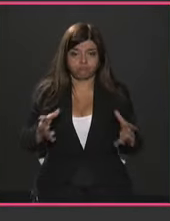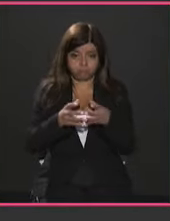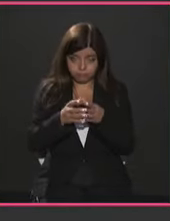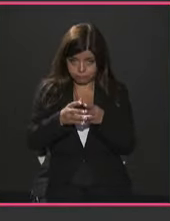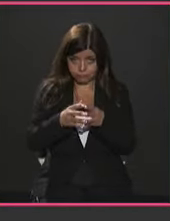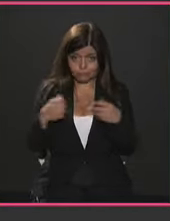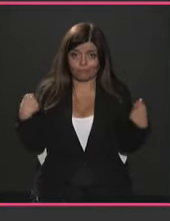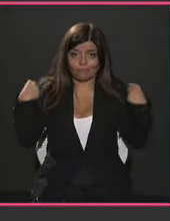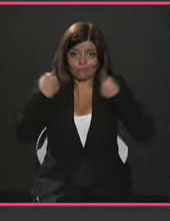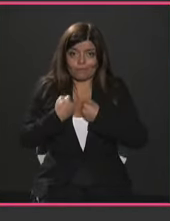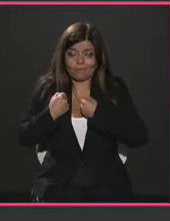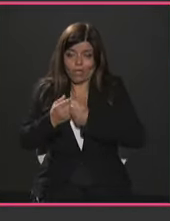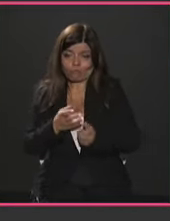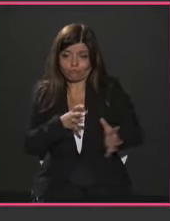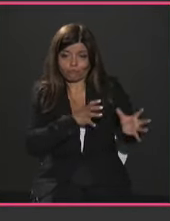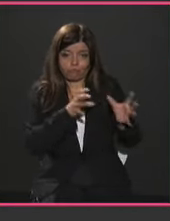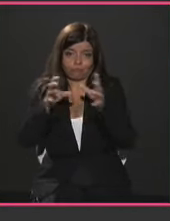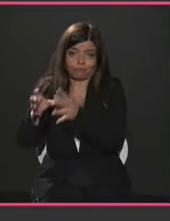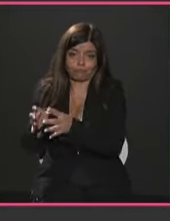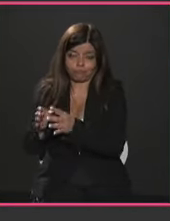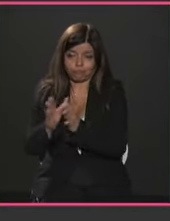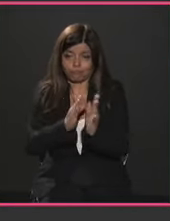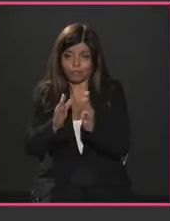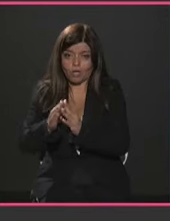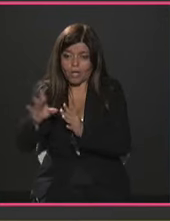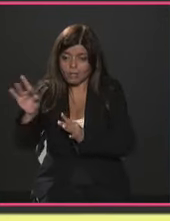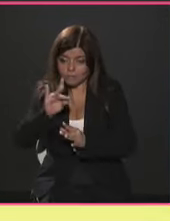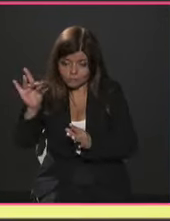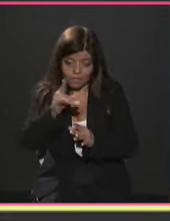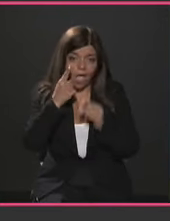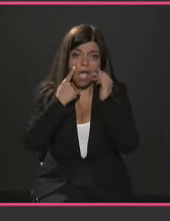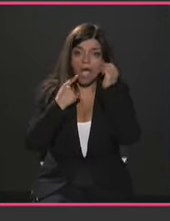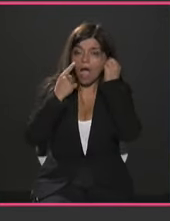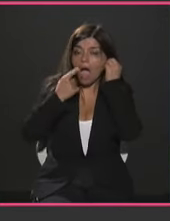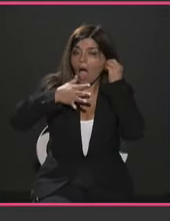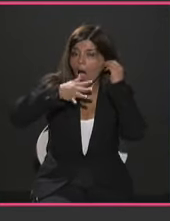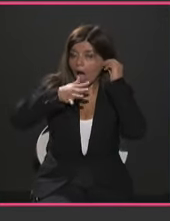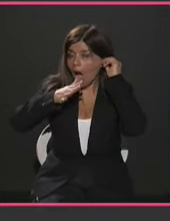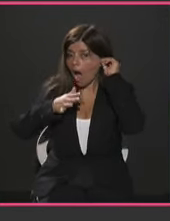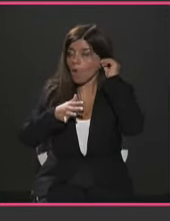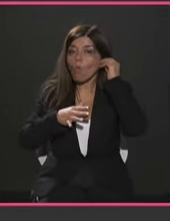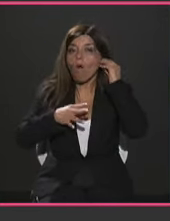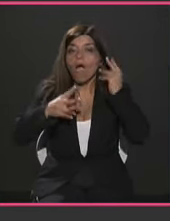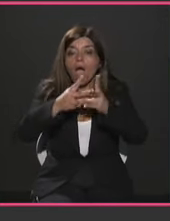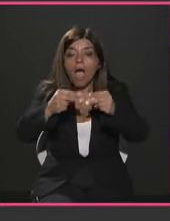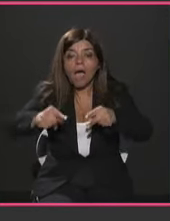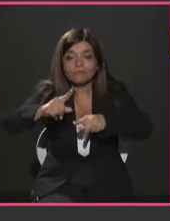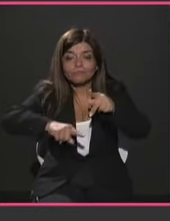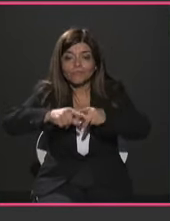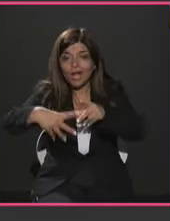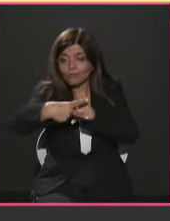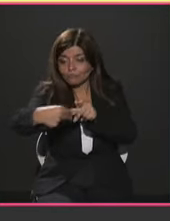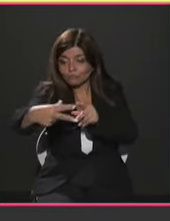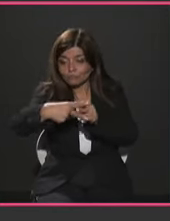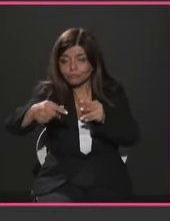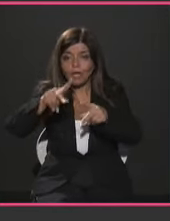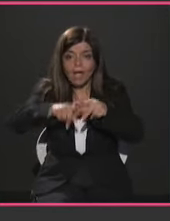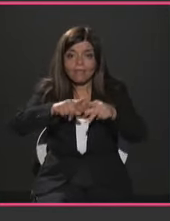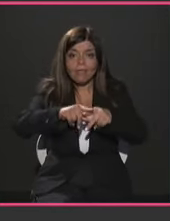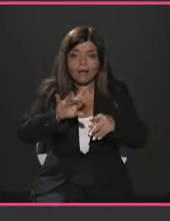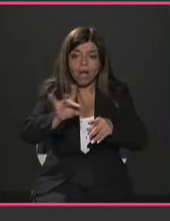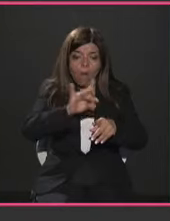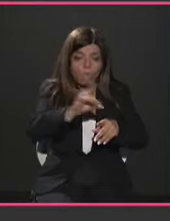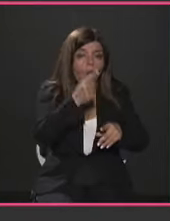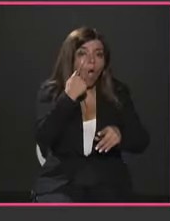portable lo llevamos al departamento sacamos muchas muestras muestras de agua de sedimento de terreno